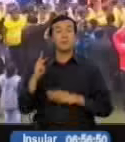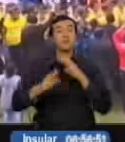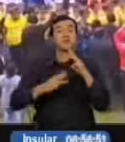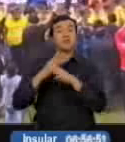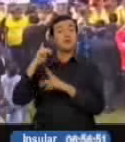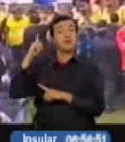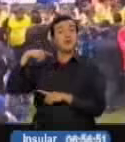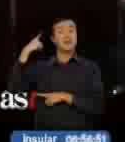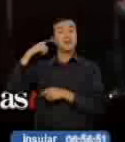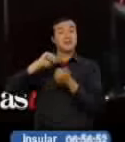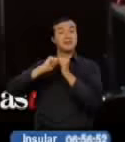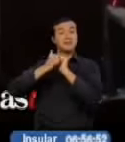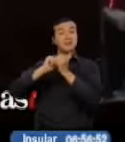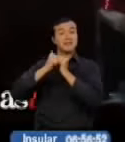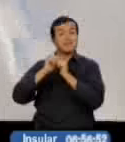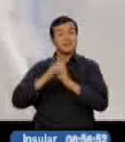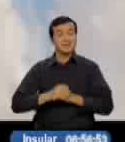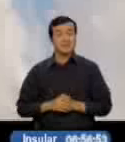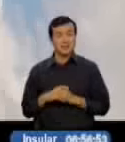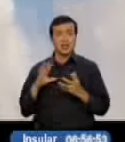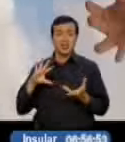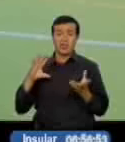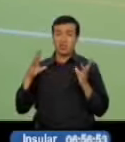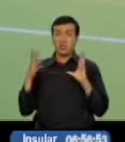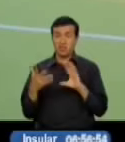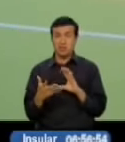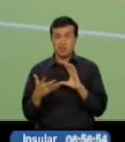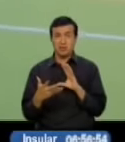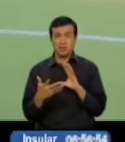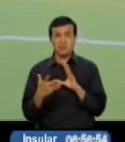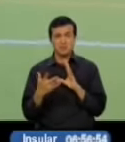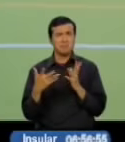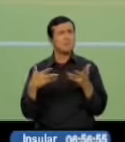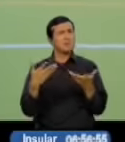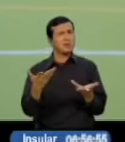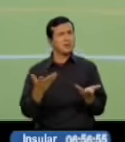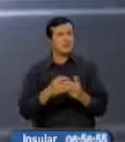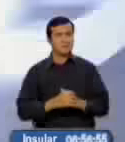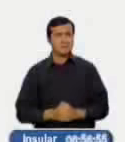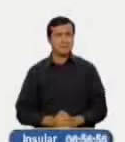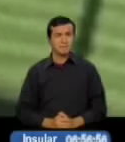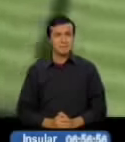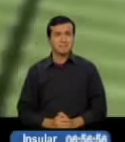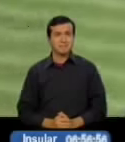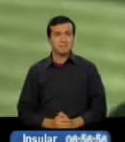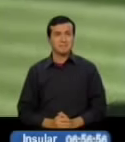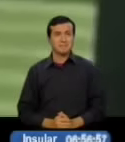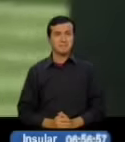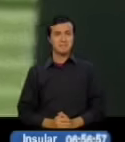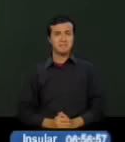El mundo loco del deporte sigue girando y en su marcha.